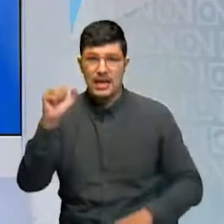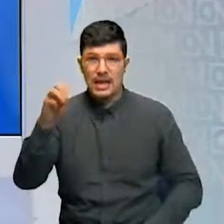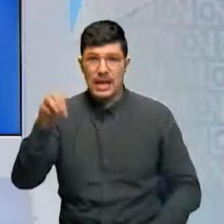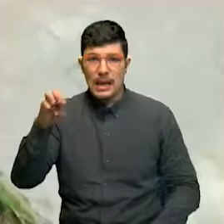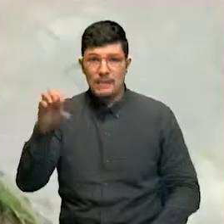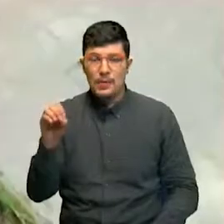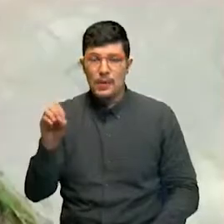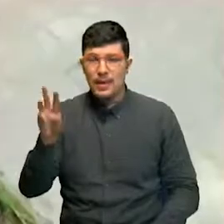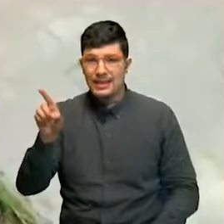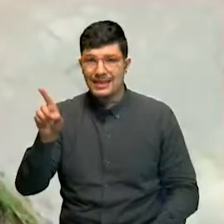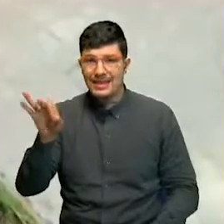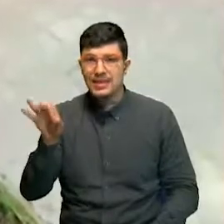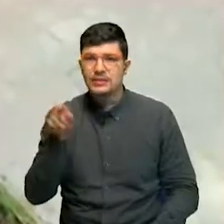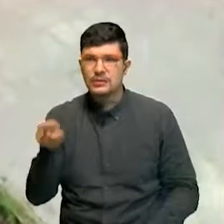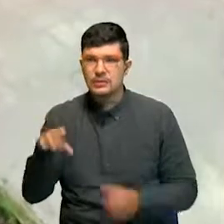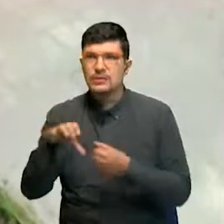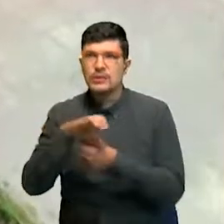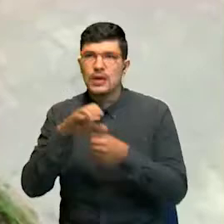Bermeja.